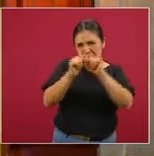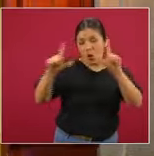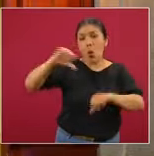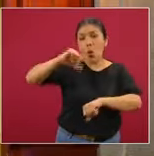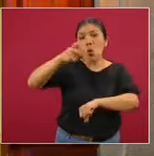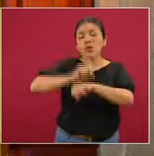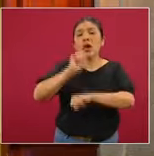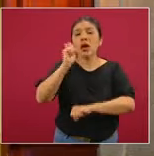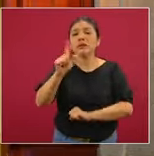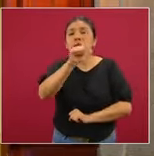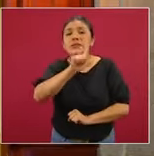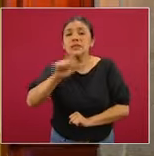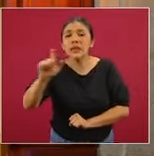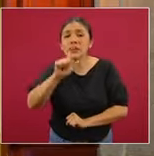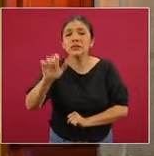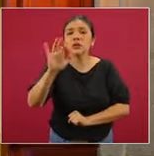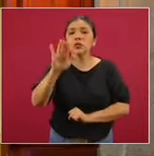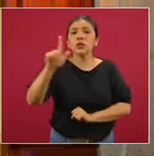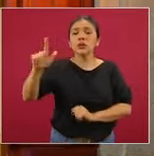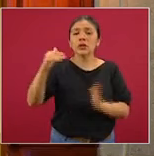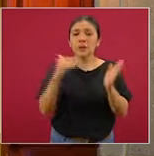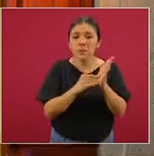de hoy es de